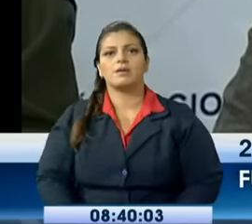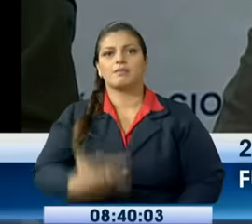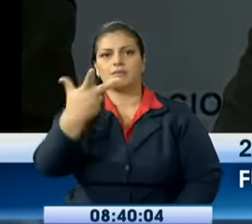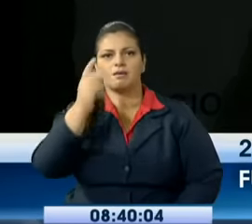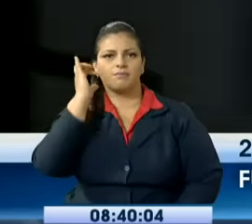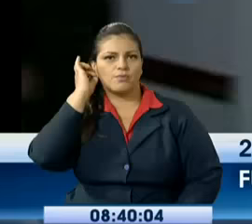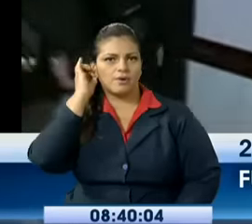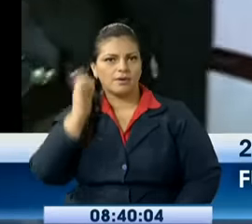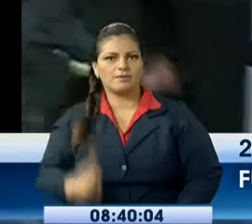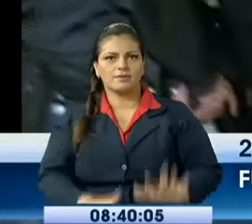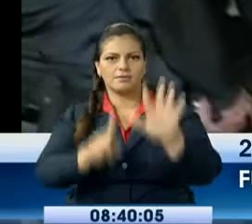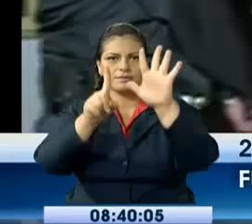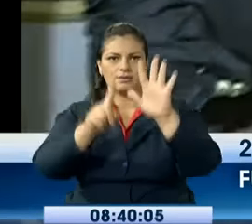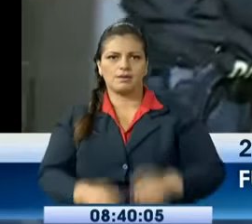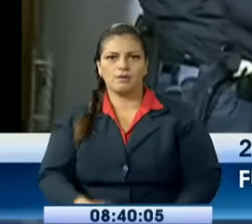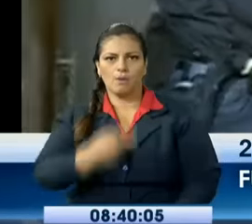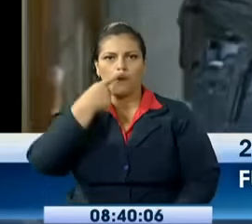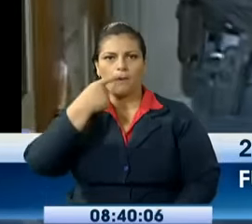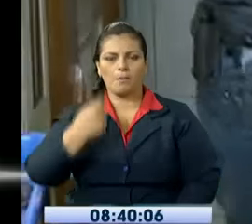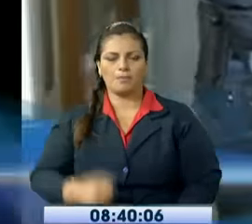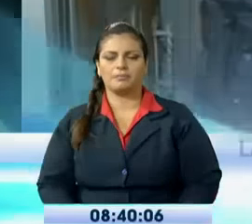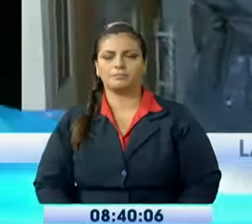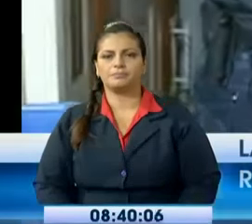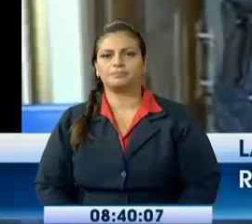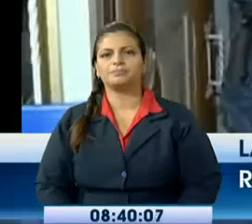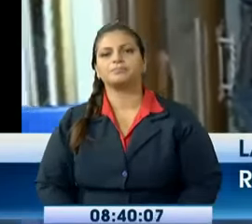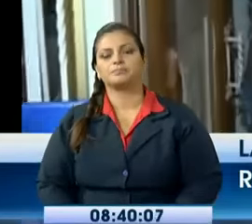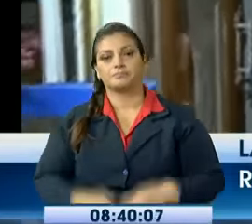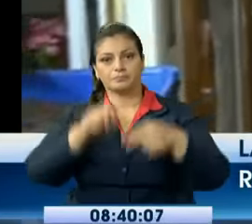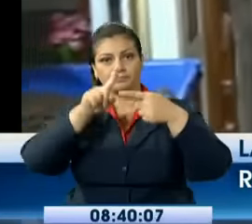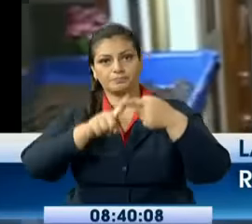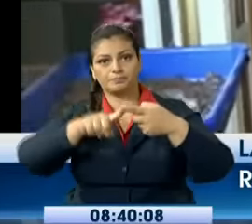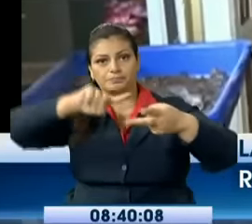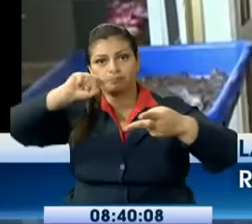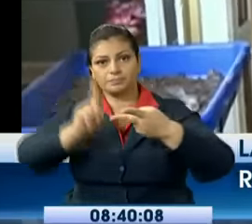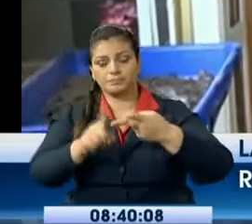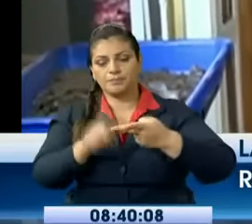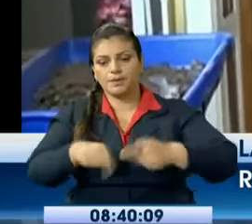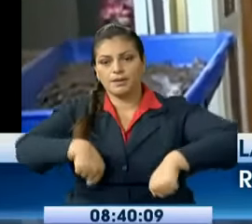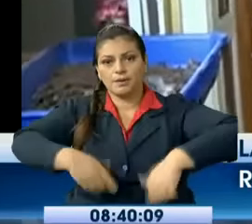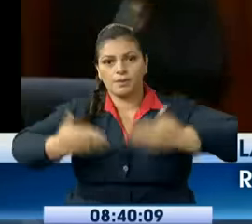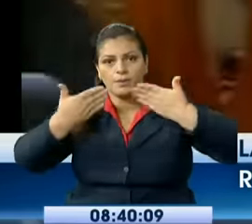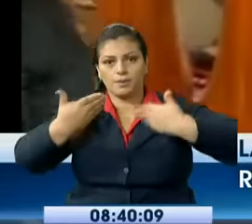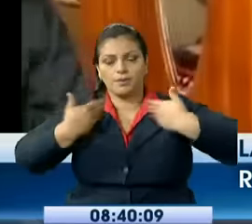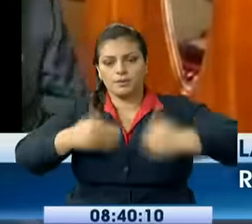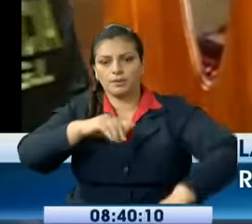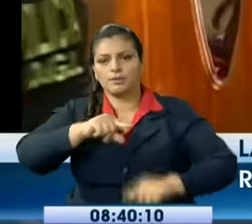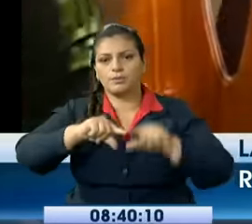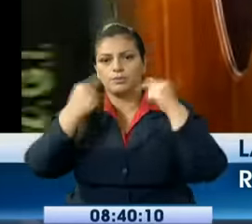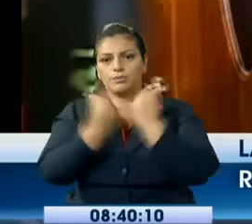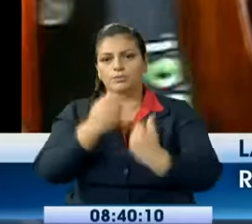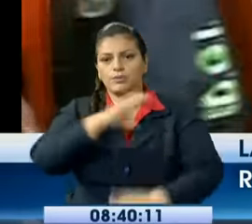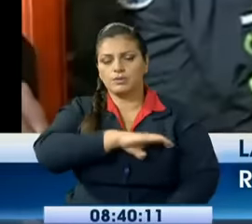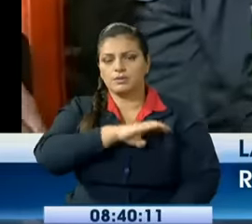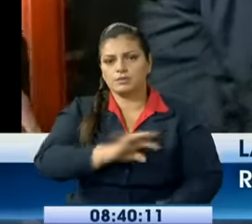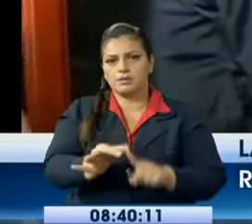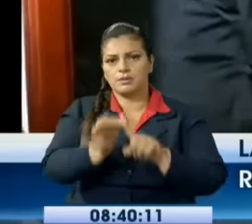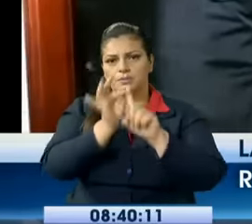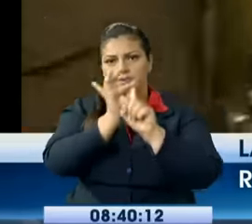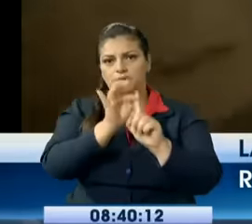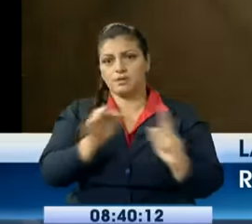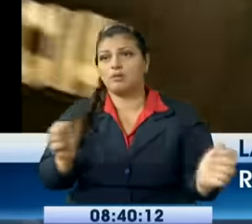nacionalidad ecuatoriana. En otro operativo ejecutado en la ciudad de Guayaquil a través de la unidad de inteligencia antinarcóticos y en coordinación con una unidad